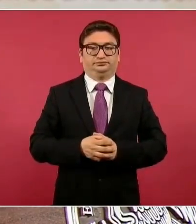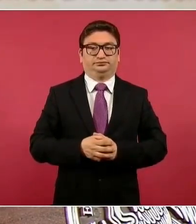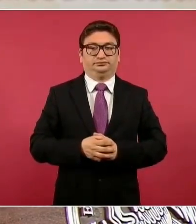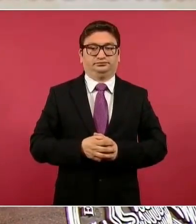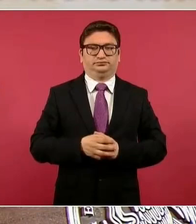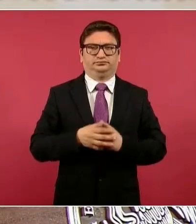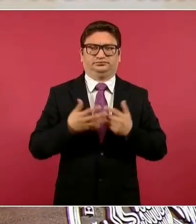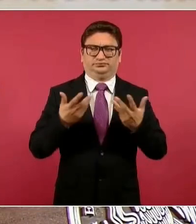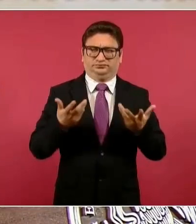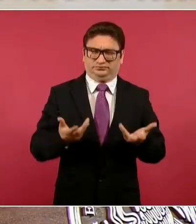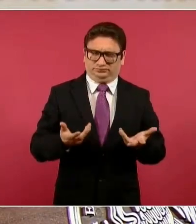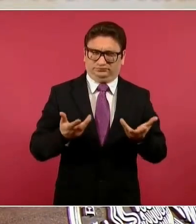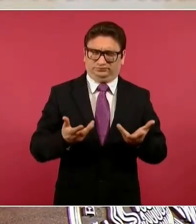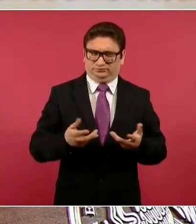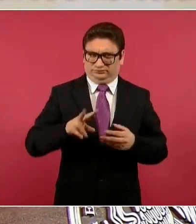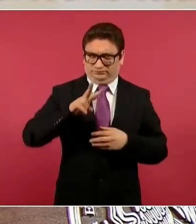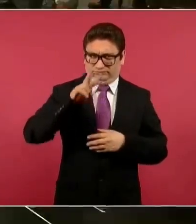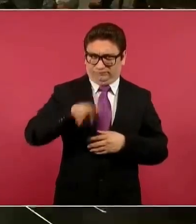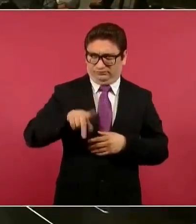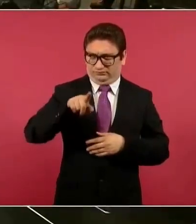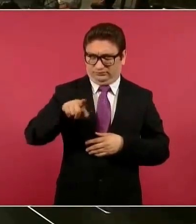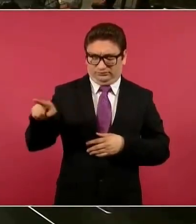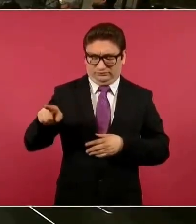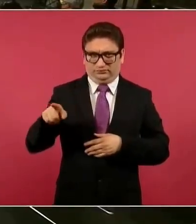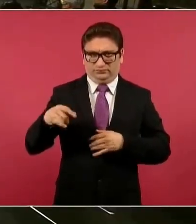¿Y son realmente autónomos?